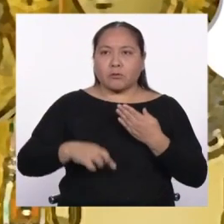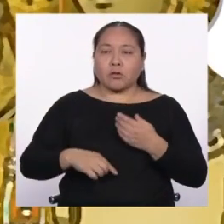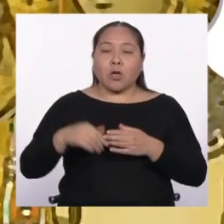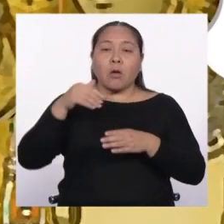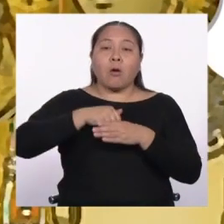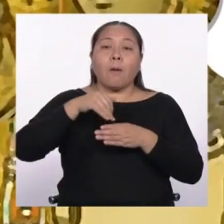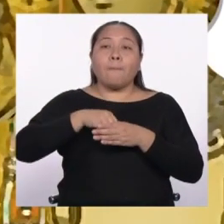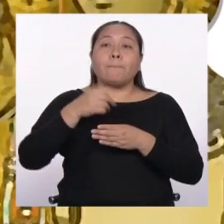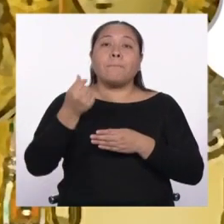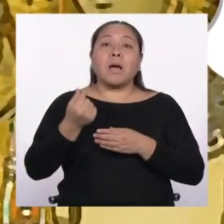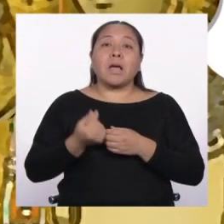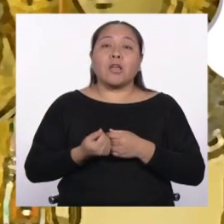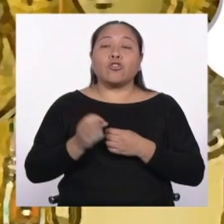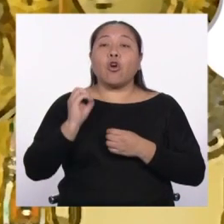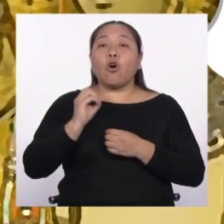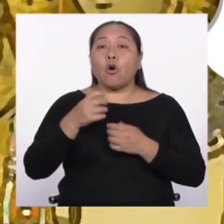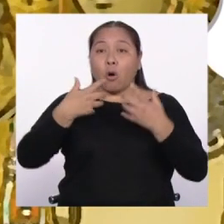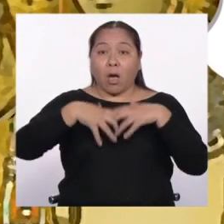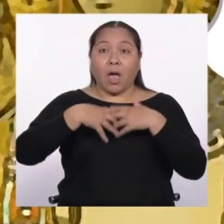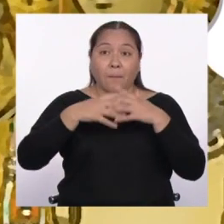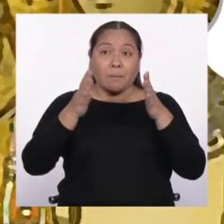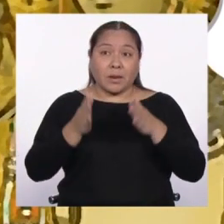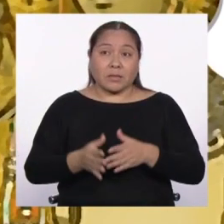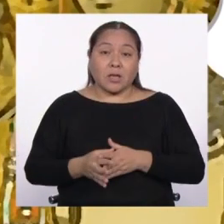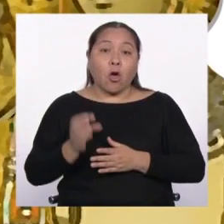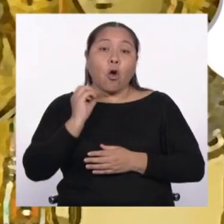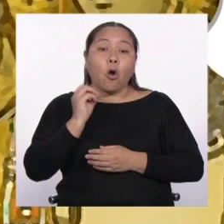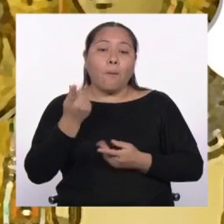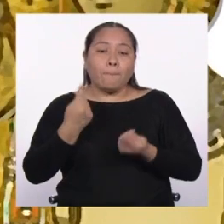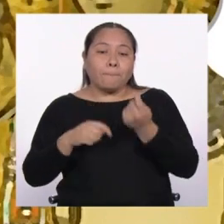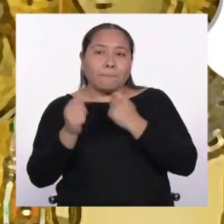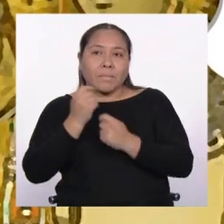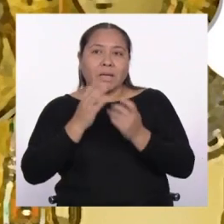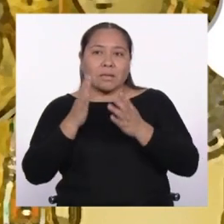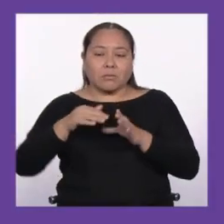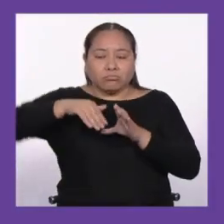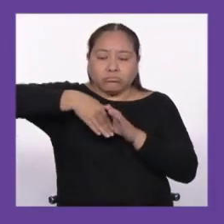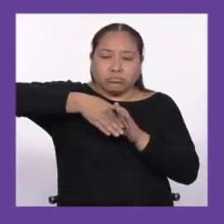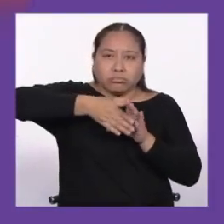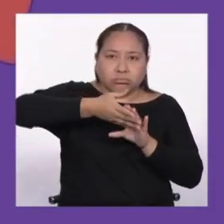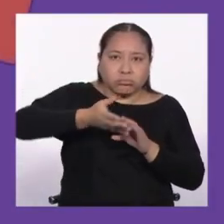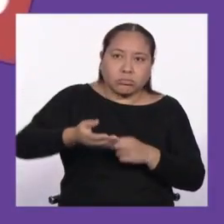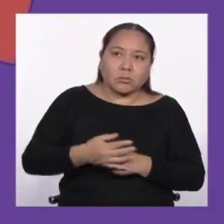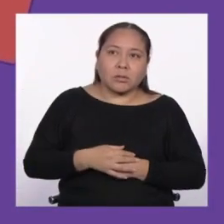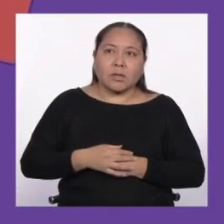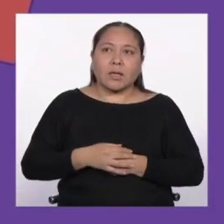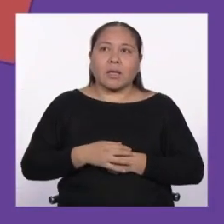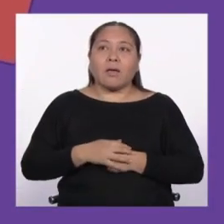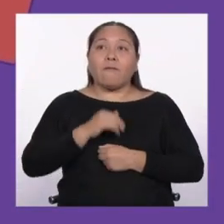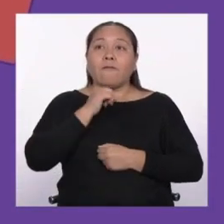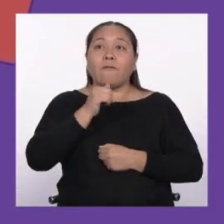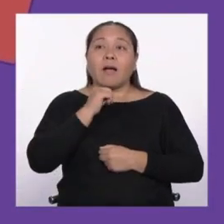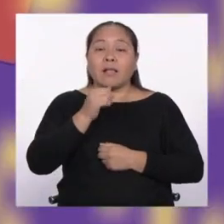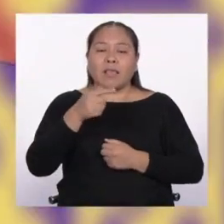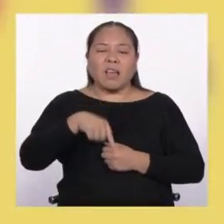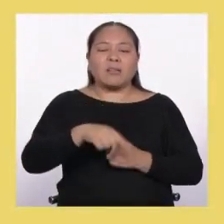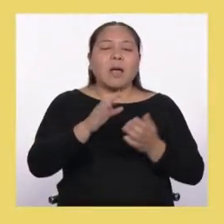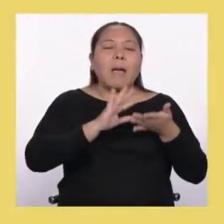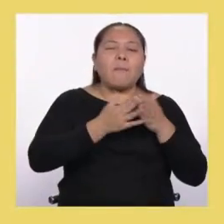banqueros o prósperos empresarios, u otros pequeños comerciantes o artesanos. Nos falta hablar del